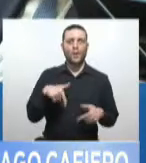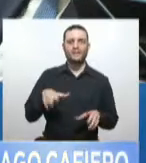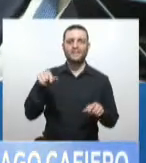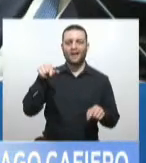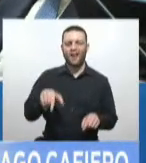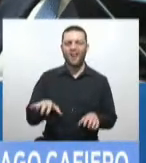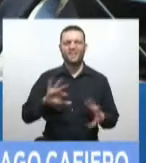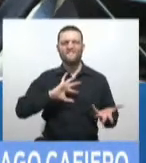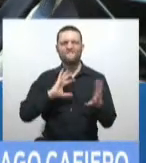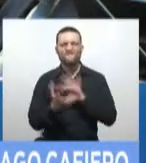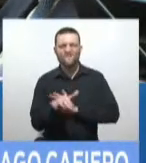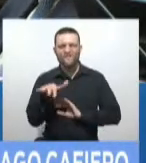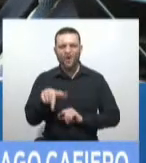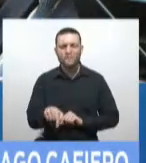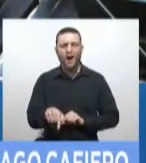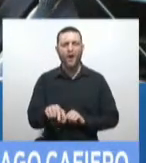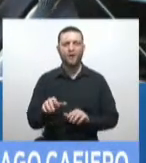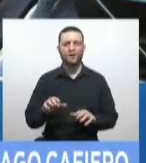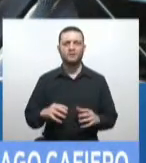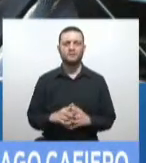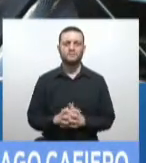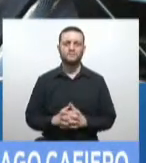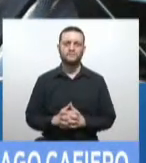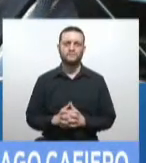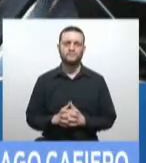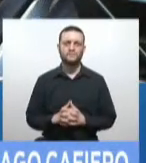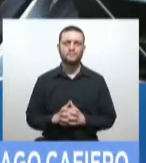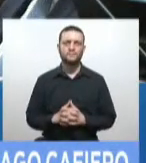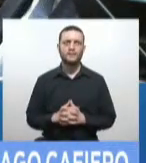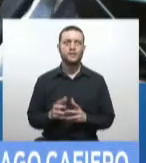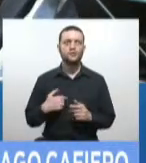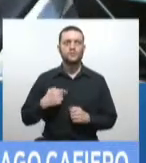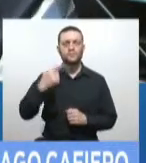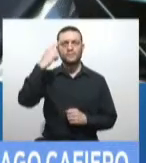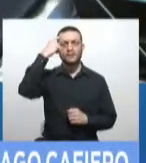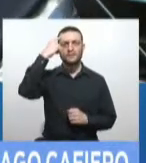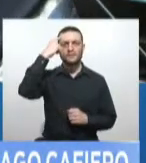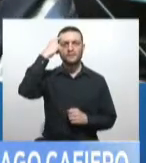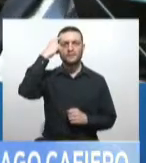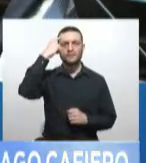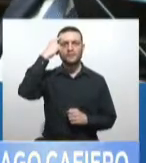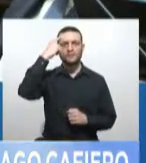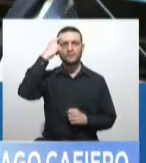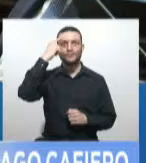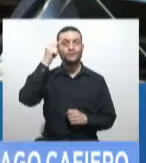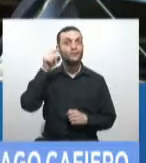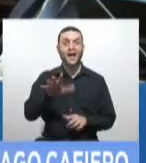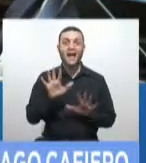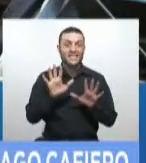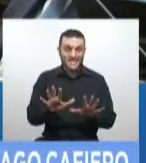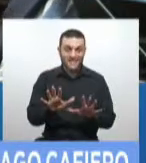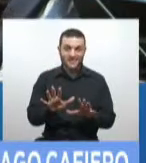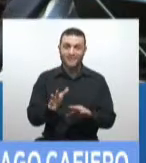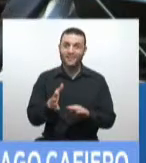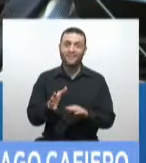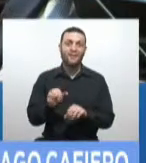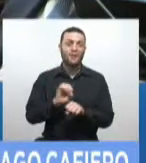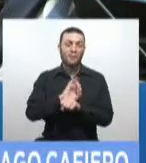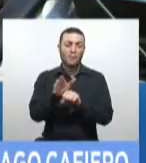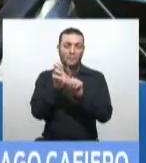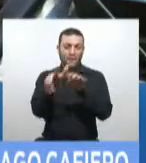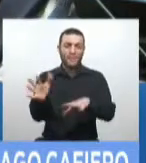básicamente dejó sabor a nada, si querés, la presencia en materia económica del jefe de gabinete Santiago Cafiero hoy en el